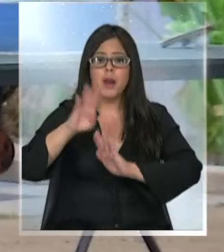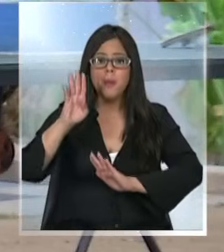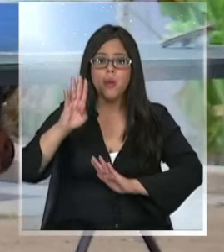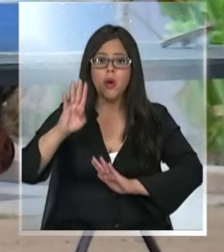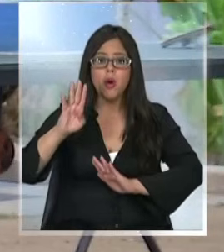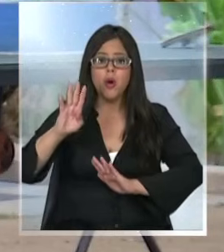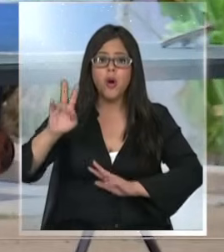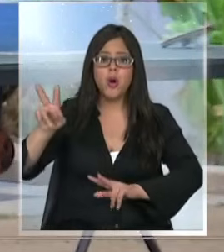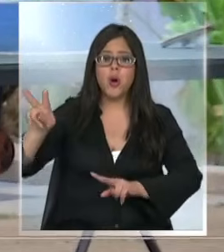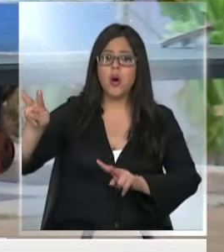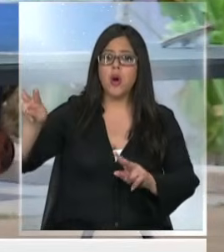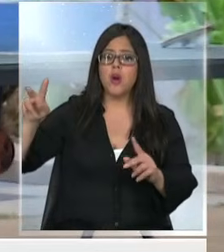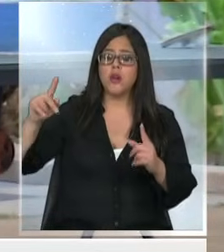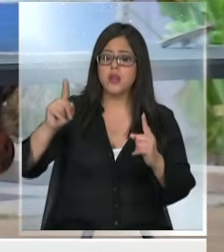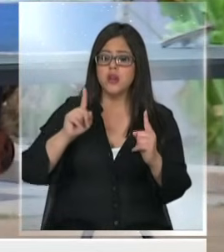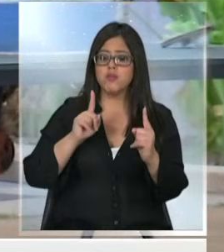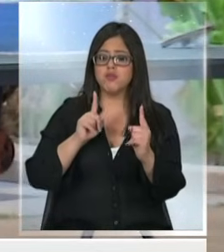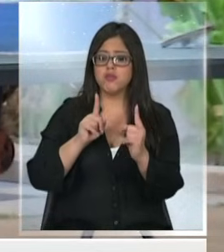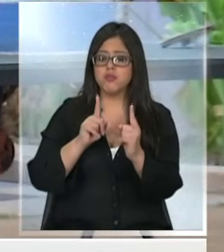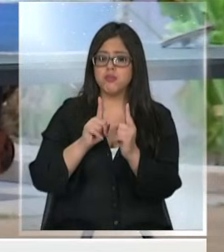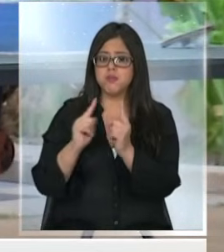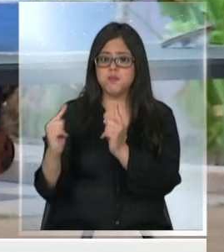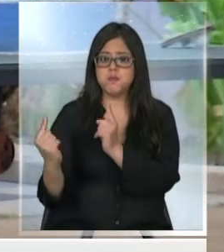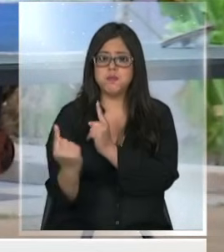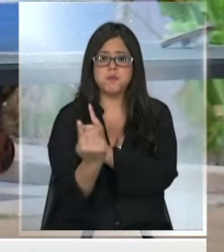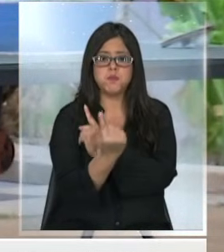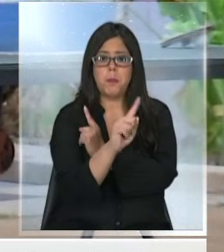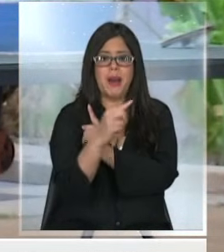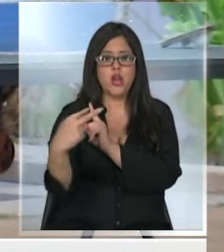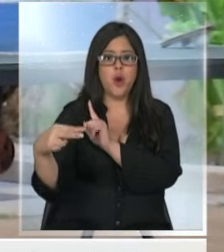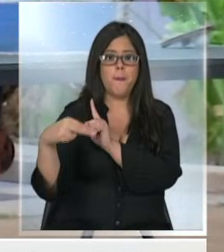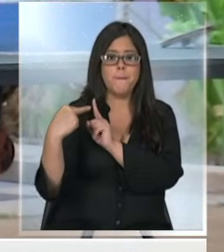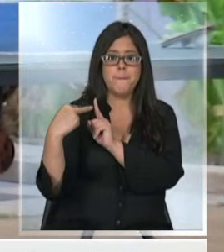verme caminando de frente y ella cruzaba la calle para no mirarme porque...